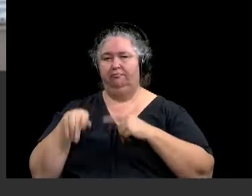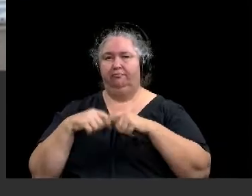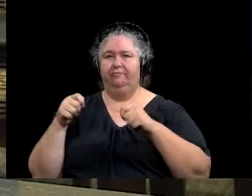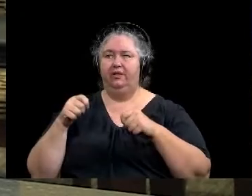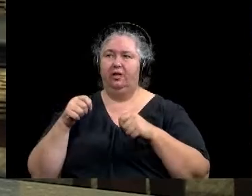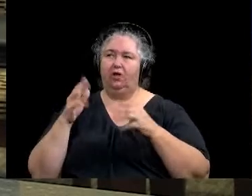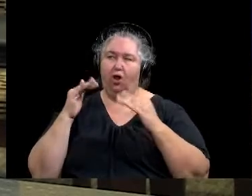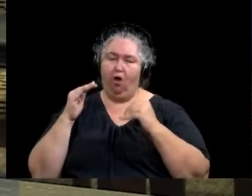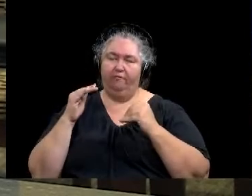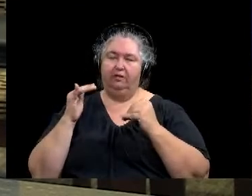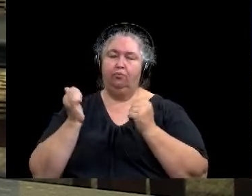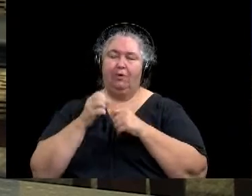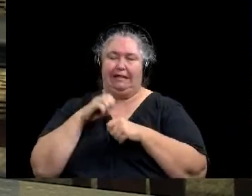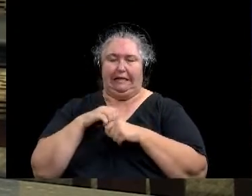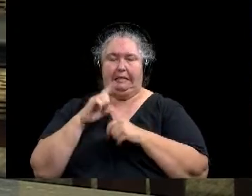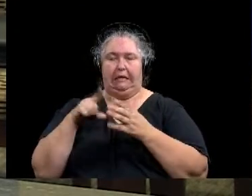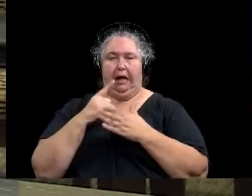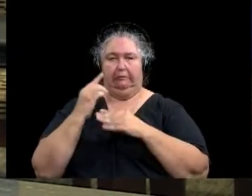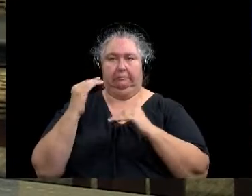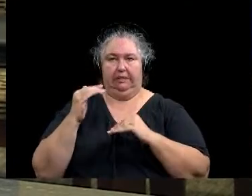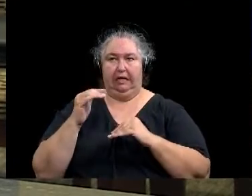los comentarios de apertura